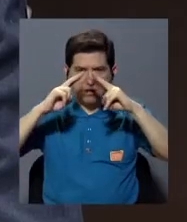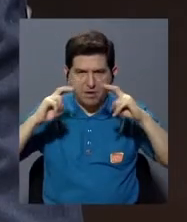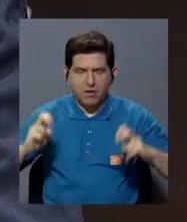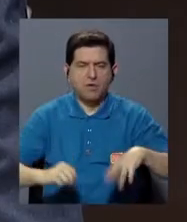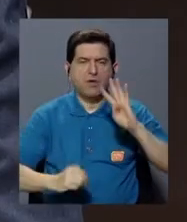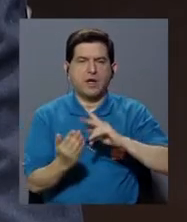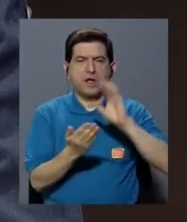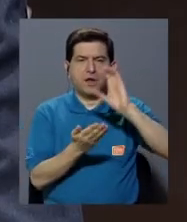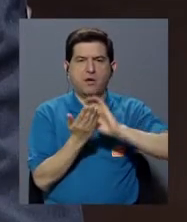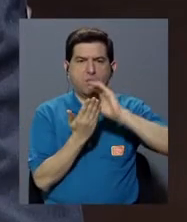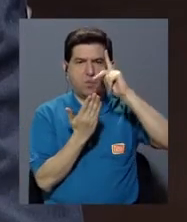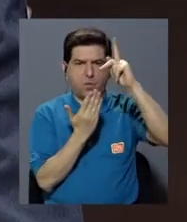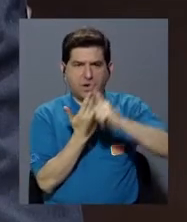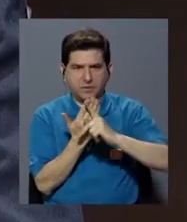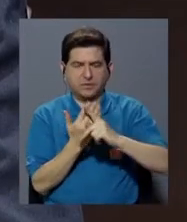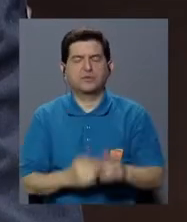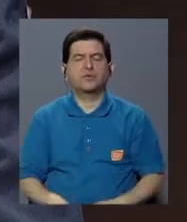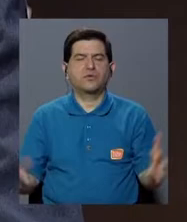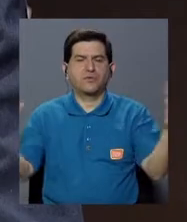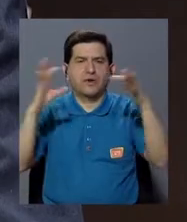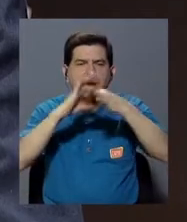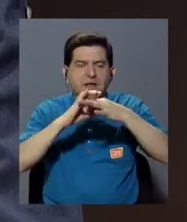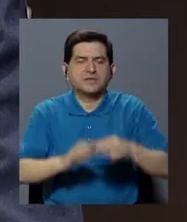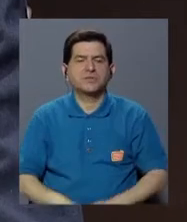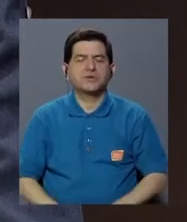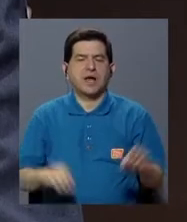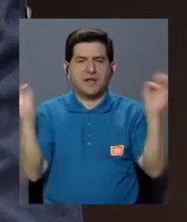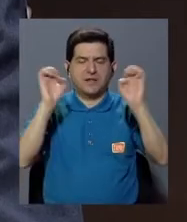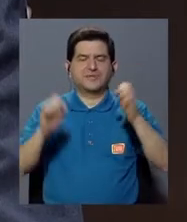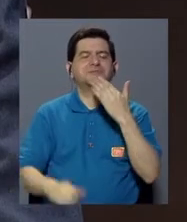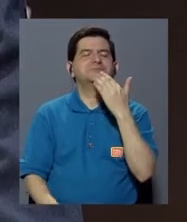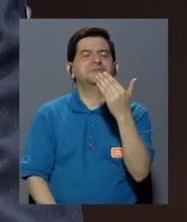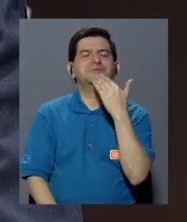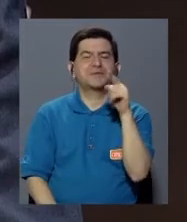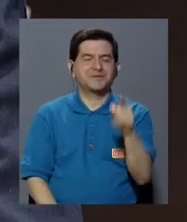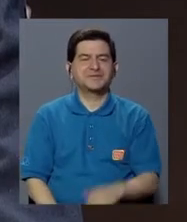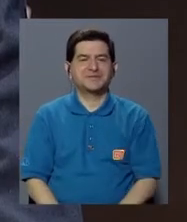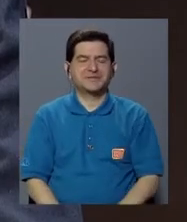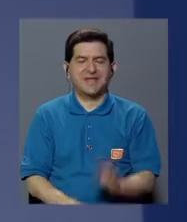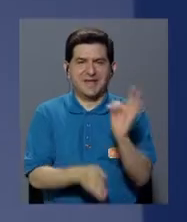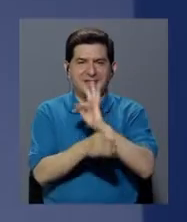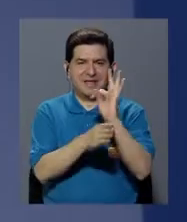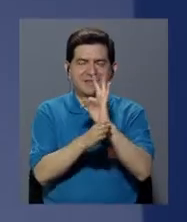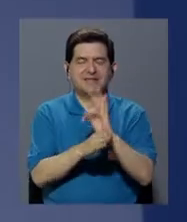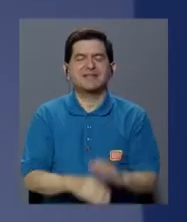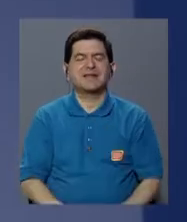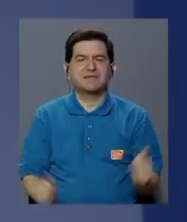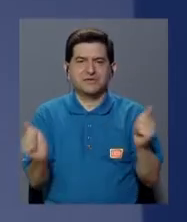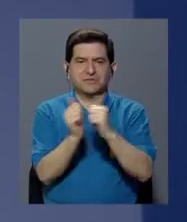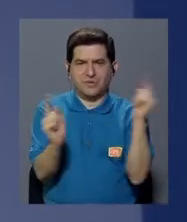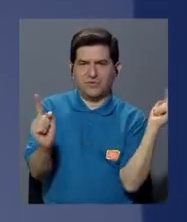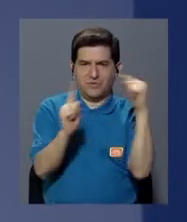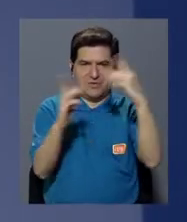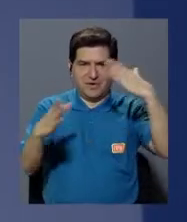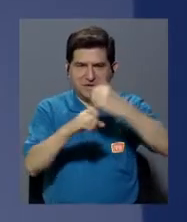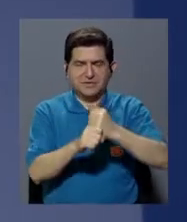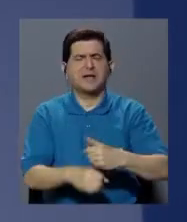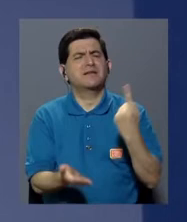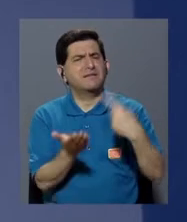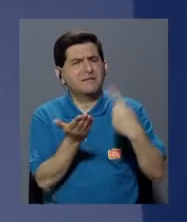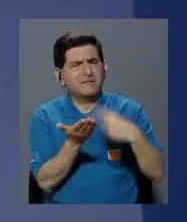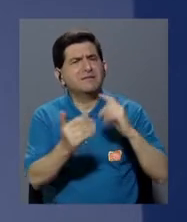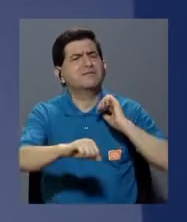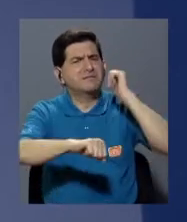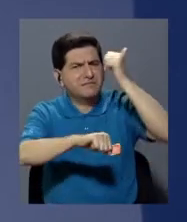estos cuatro capítulos que tendremos sobre energía. Así que, don Jorge, muchas gracias por hacer Televisión con Sentido con nosotros y por posibilitar una